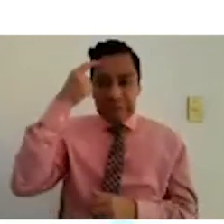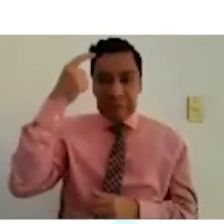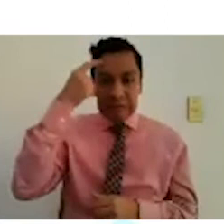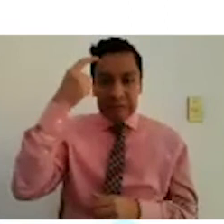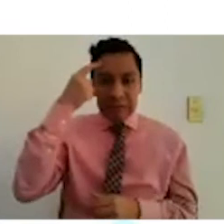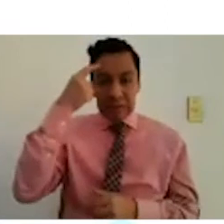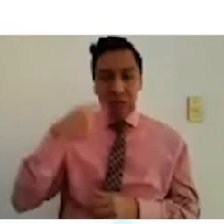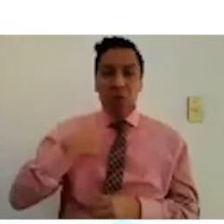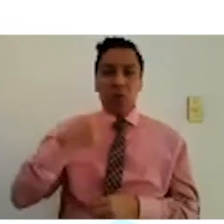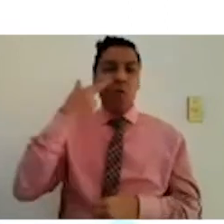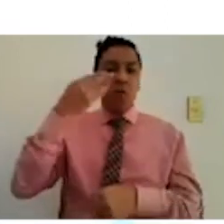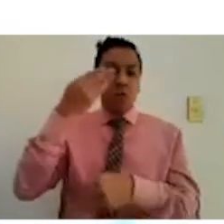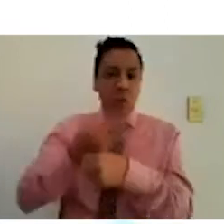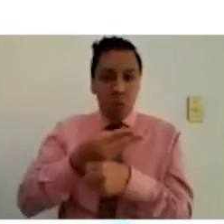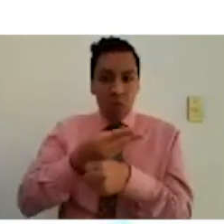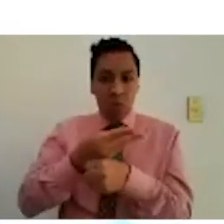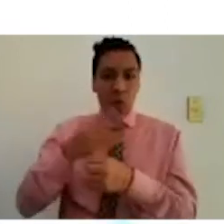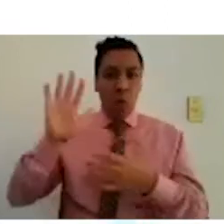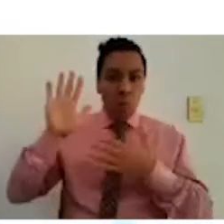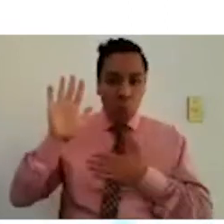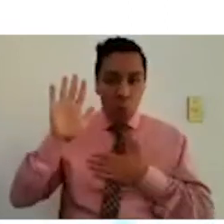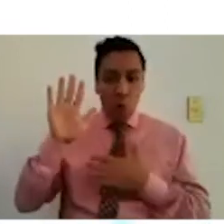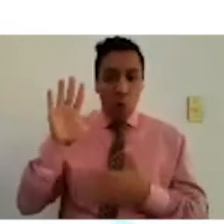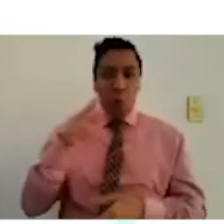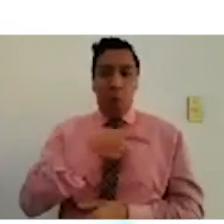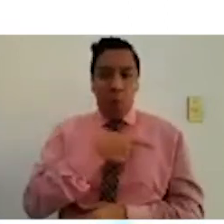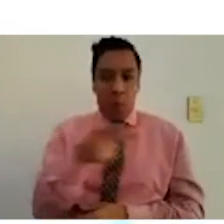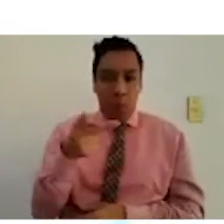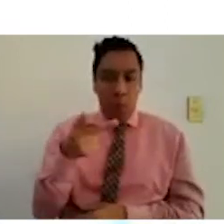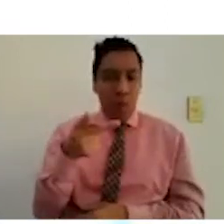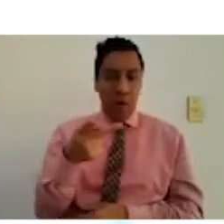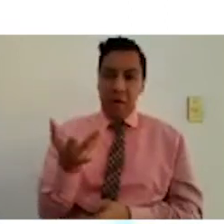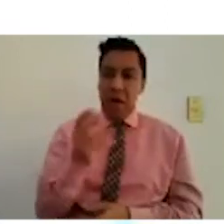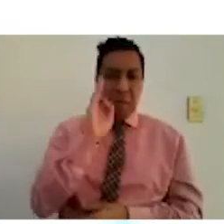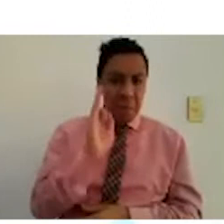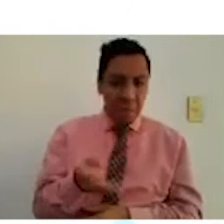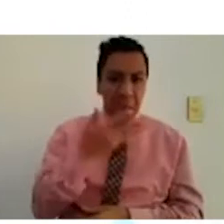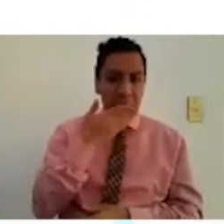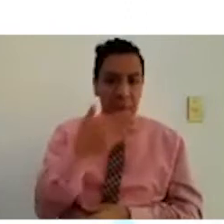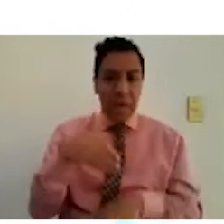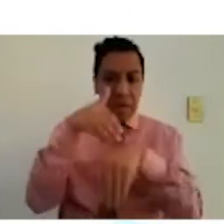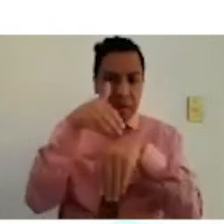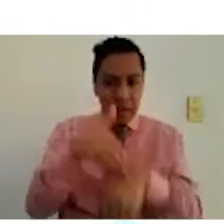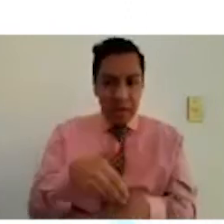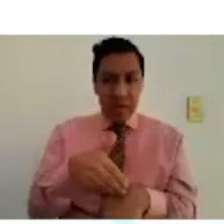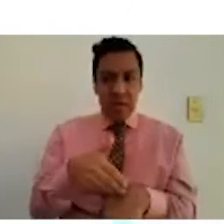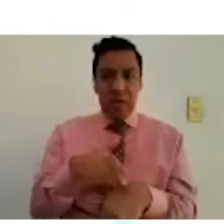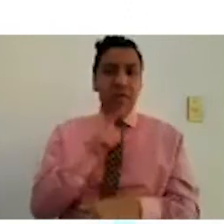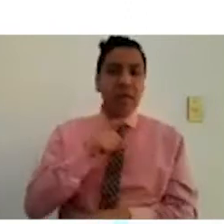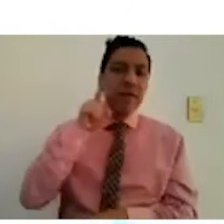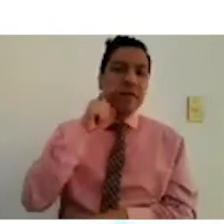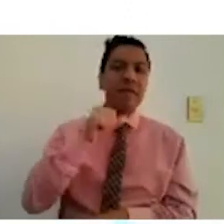límite, con los votos de pobreza, castidad y obediencia, por lo cual termina por perder los